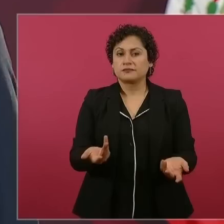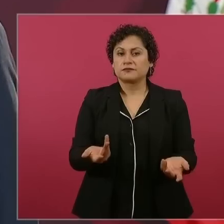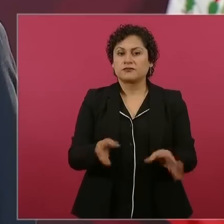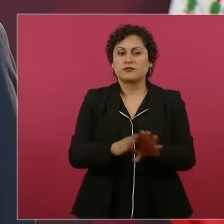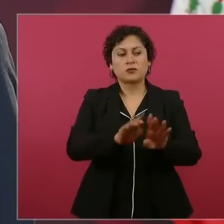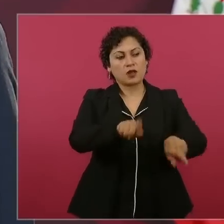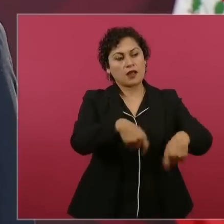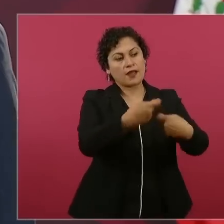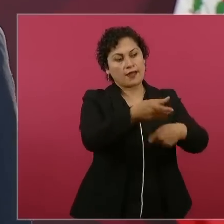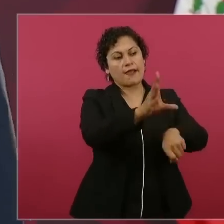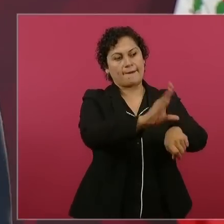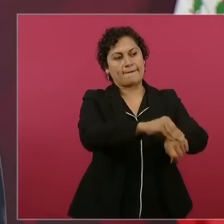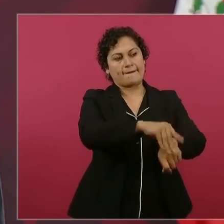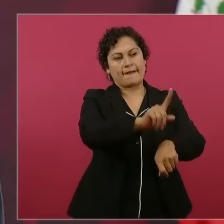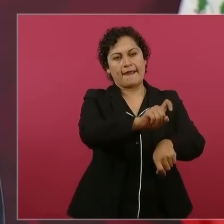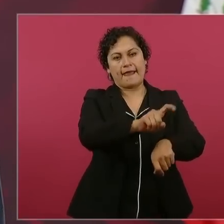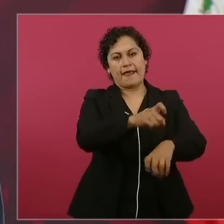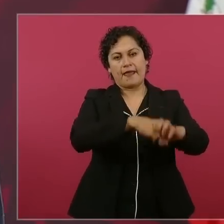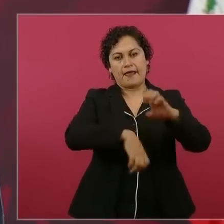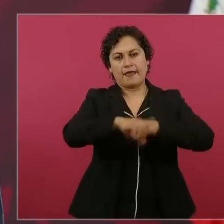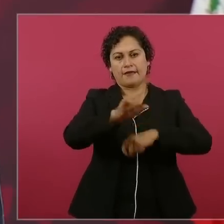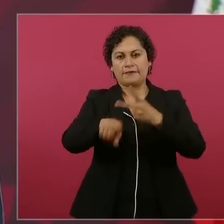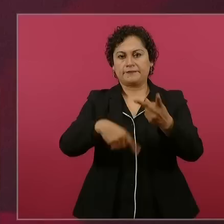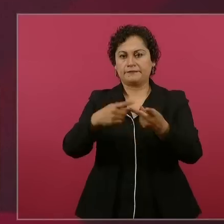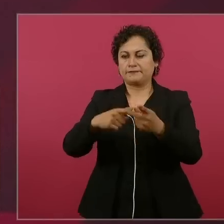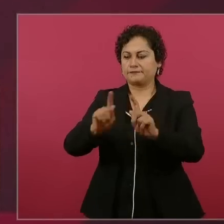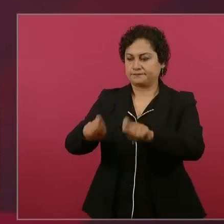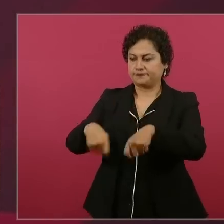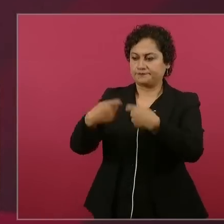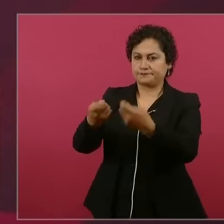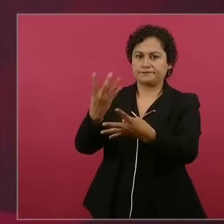concesiones de agua, reclusorios,